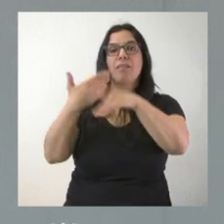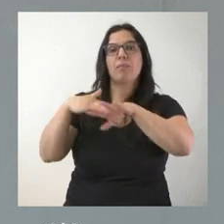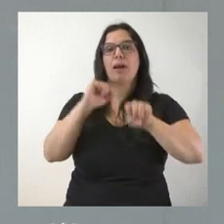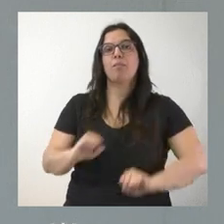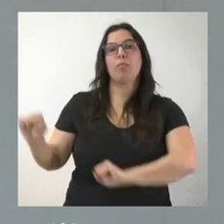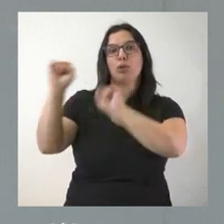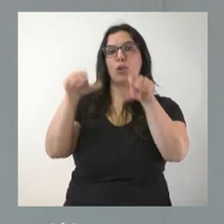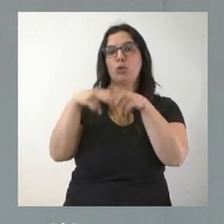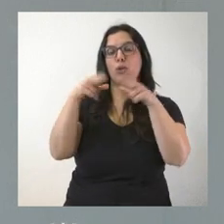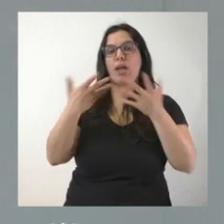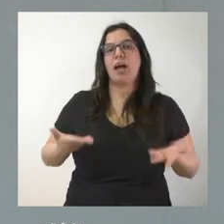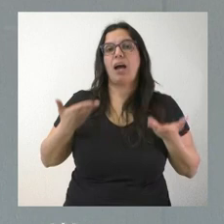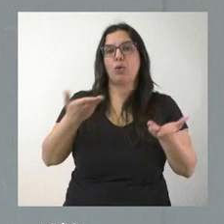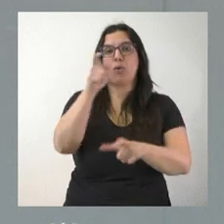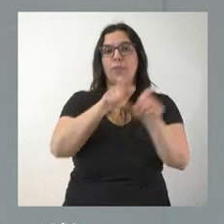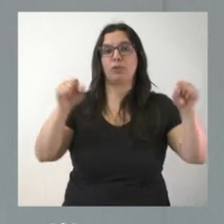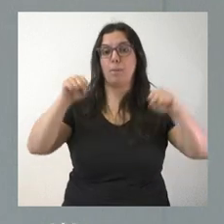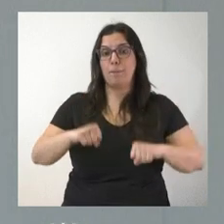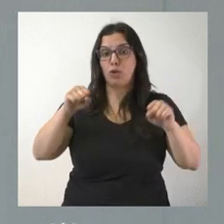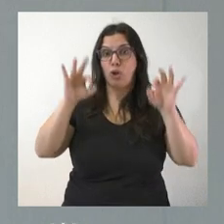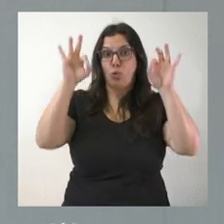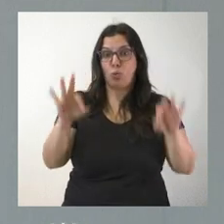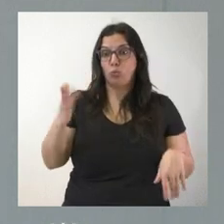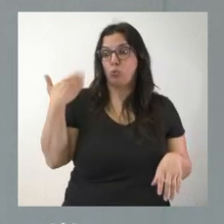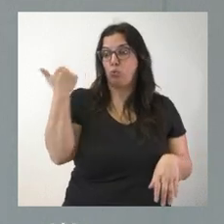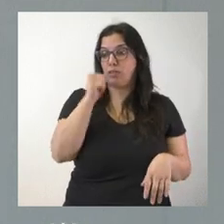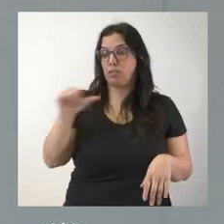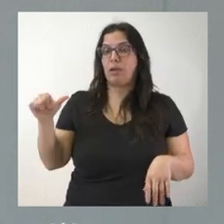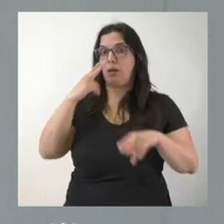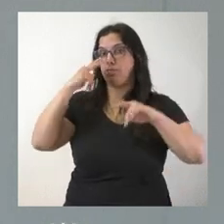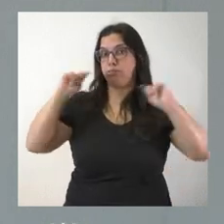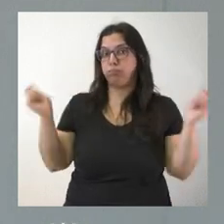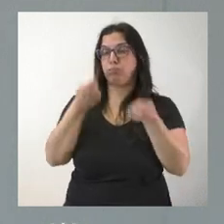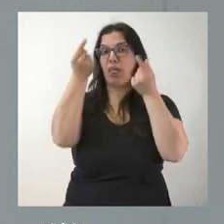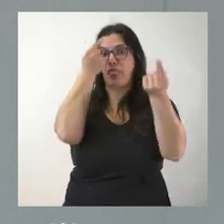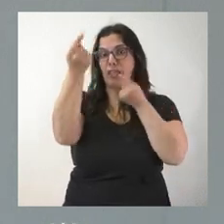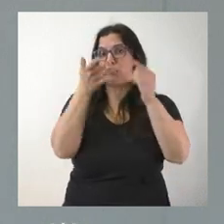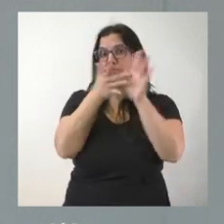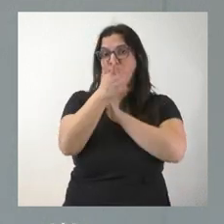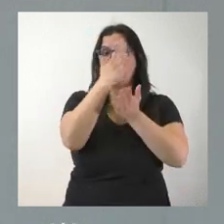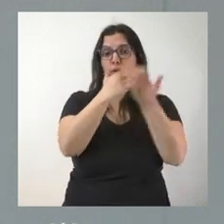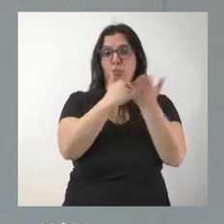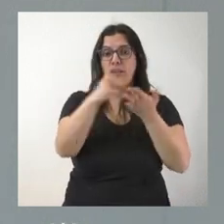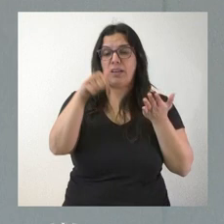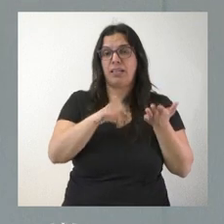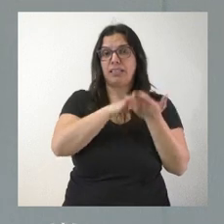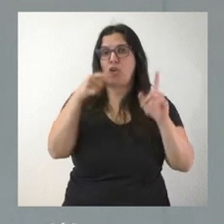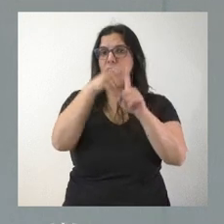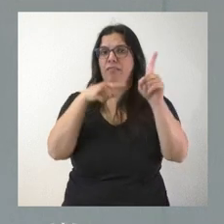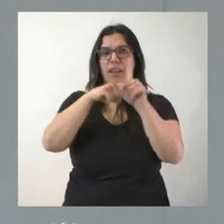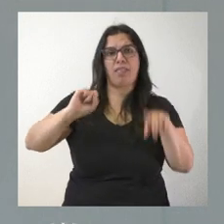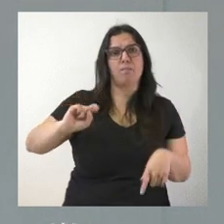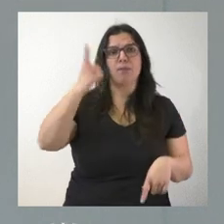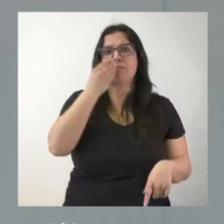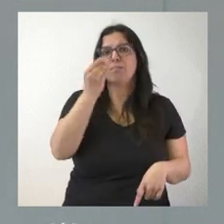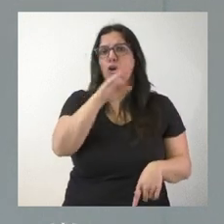y ayuda a las personas mayores justo cuando hace una semana se publicaron los datos que siguen situando a Castilla y león como la referencia nacional en materia